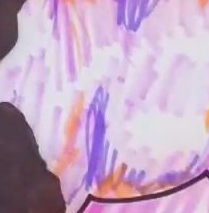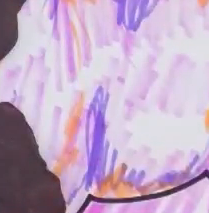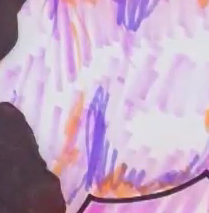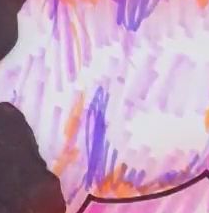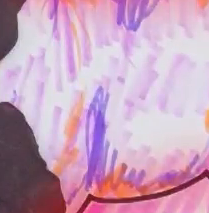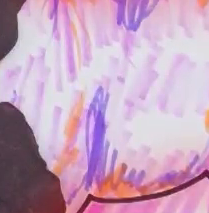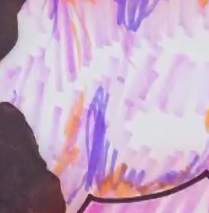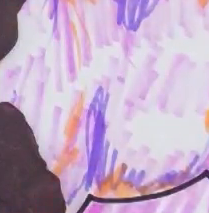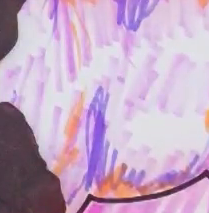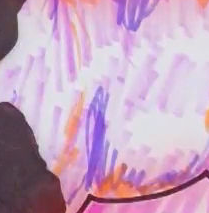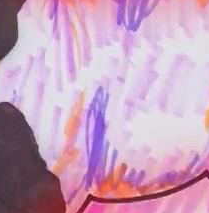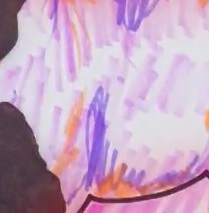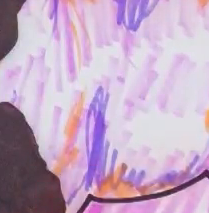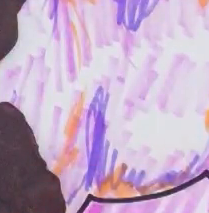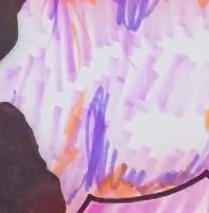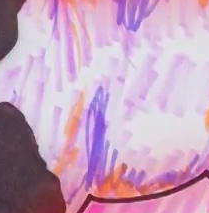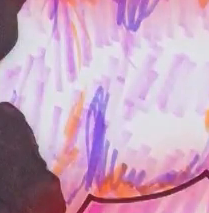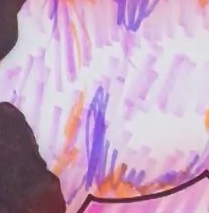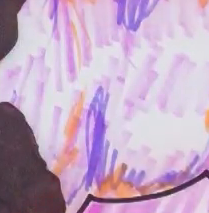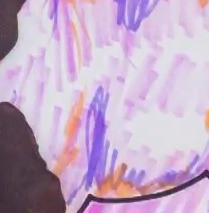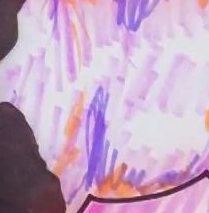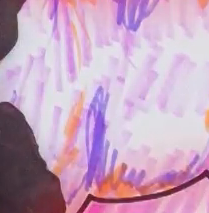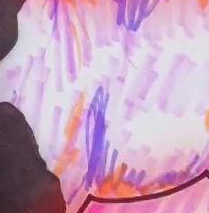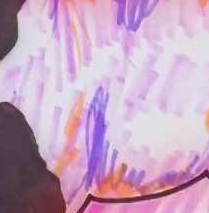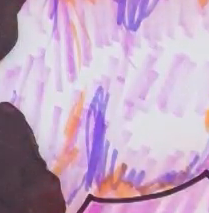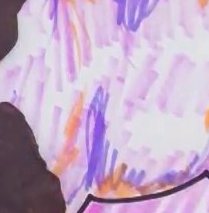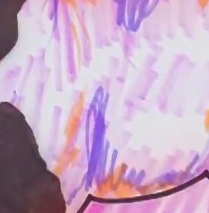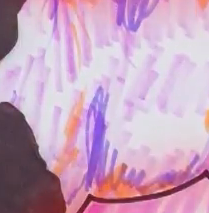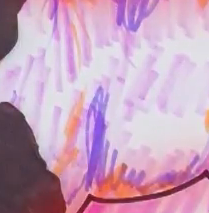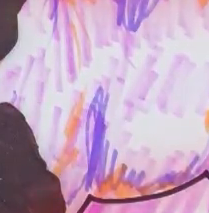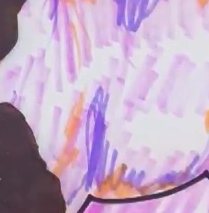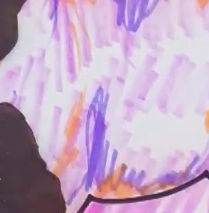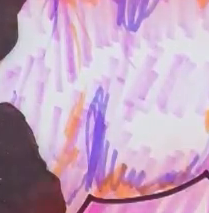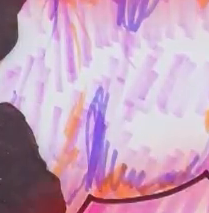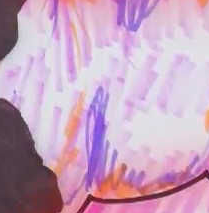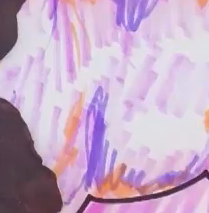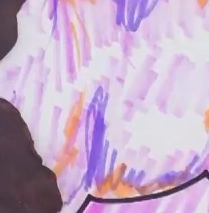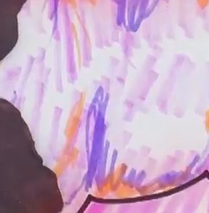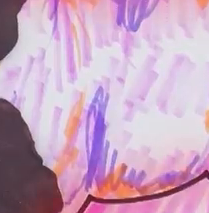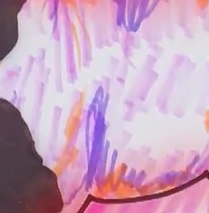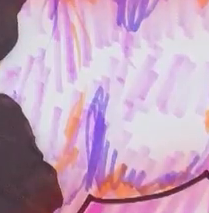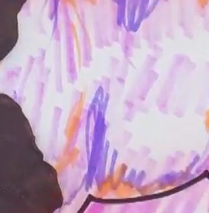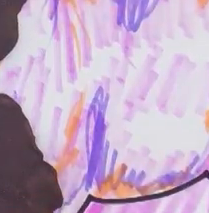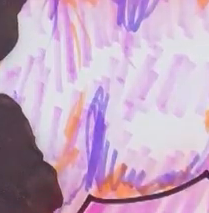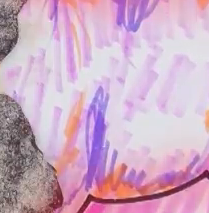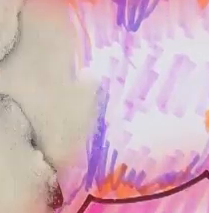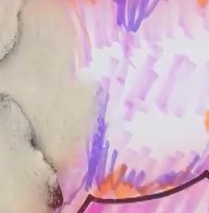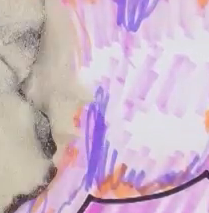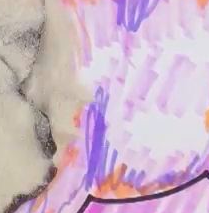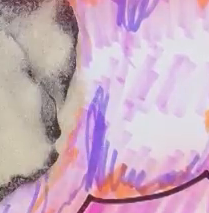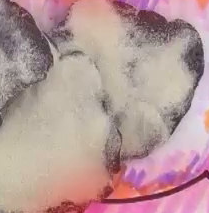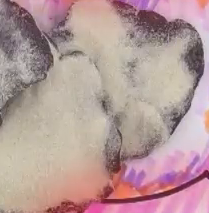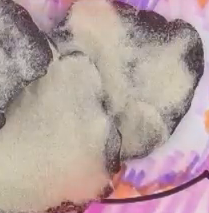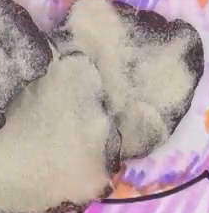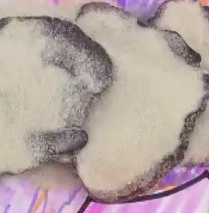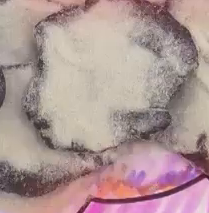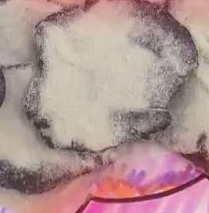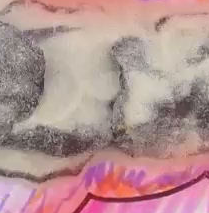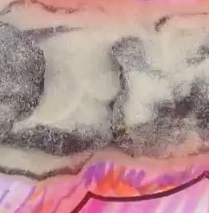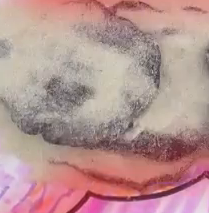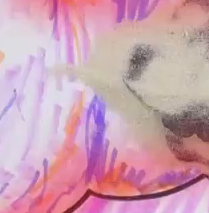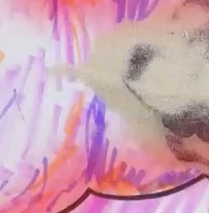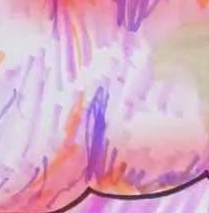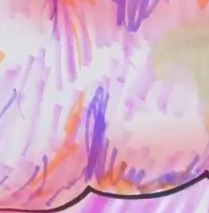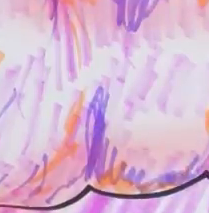Y Master Fibra, fibra prebiótica que normaliza el funcionamiento del colon, ayudándonos a acelerar el tránsito